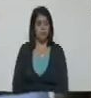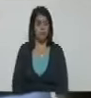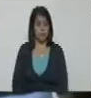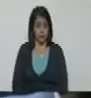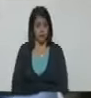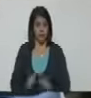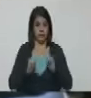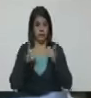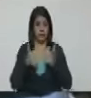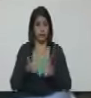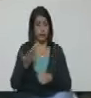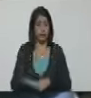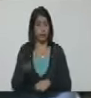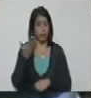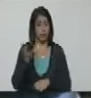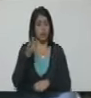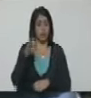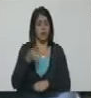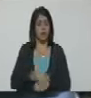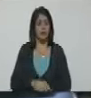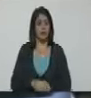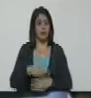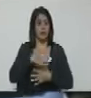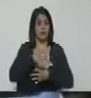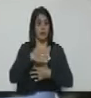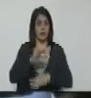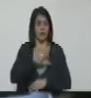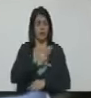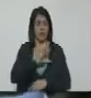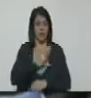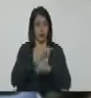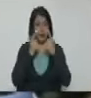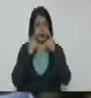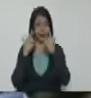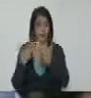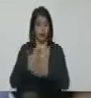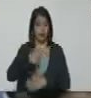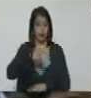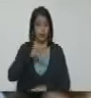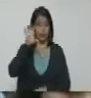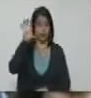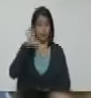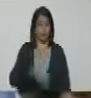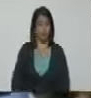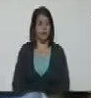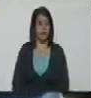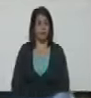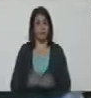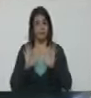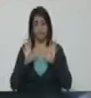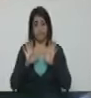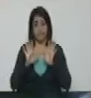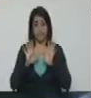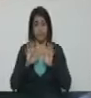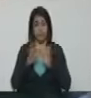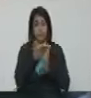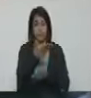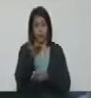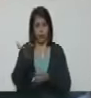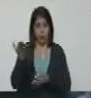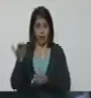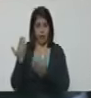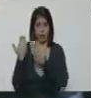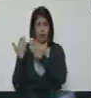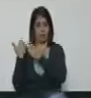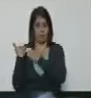entran de manera importante en los intereses estratégicos de nuestra patria. Así que bueno, queda en